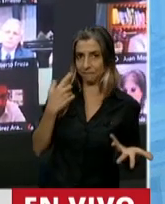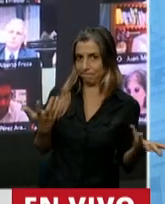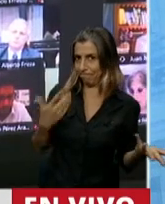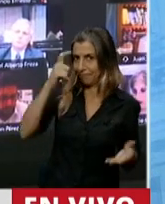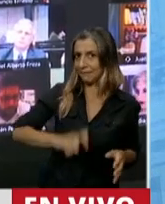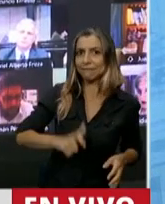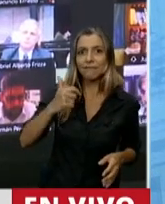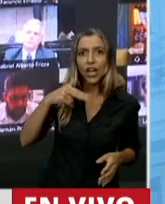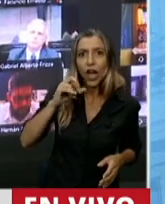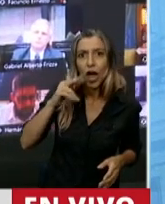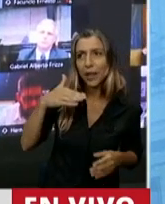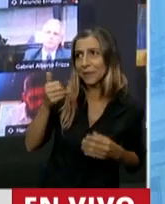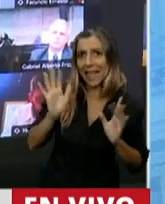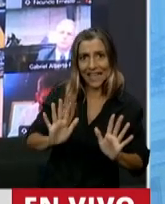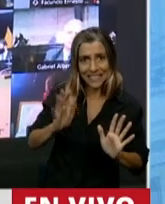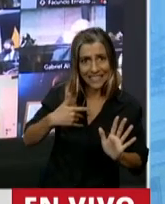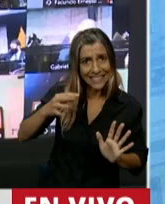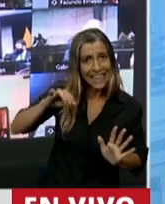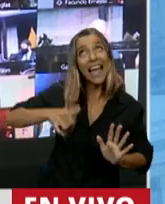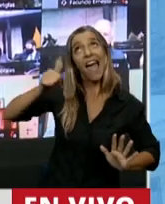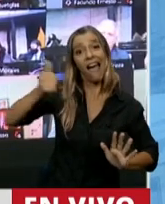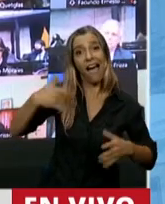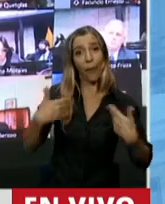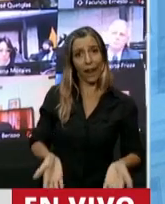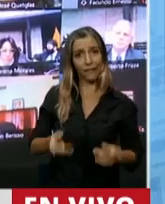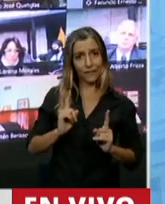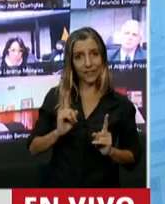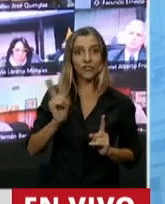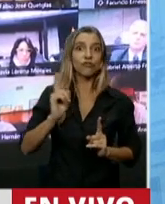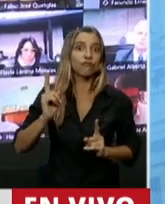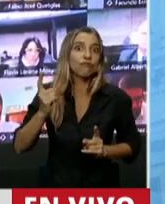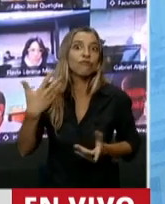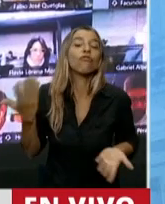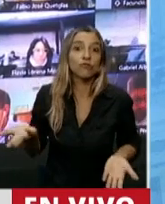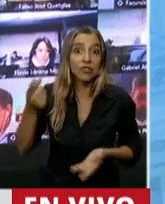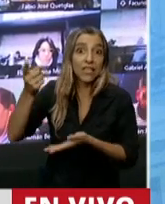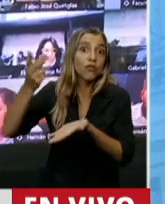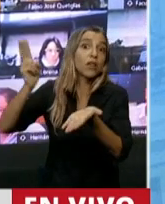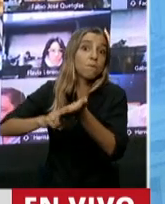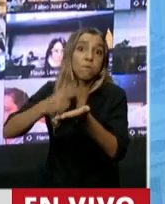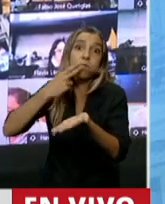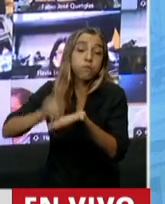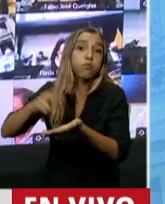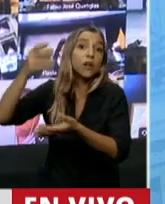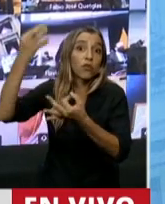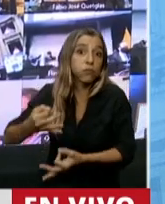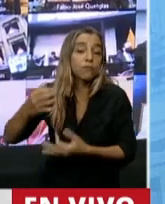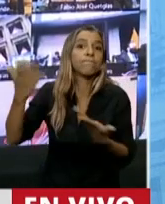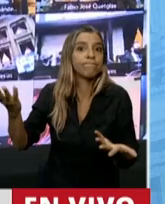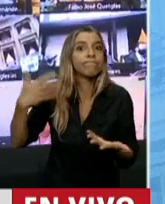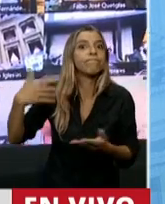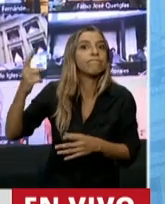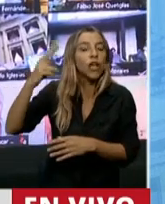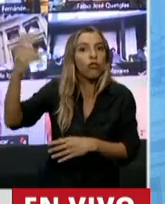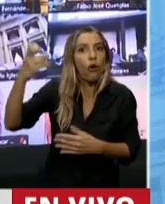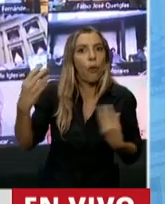Norma se le descuente ese impuesto, sino que es una mala recaudación o una mala manera de recaudar para el Estado.